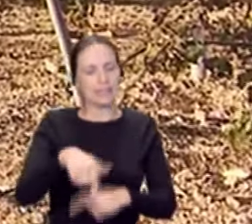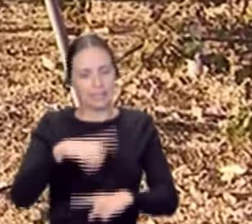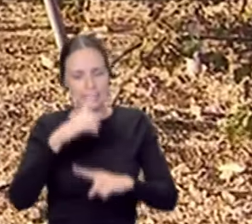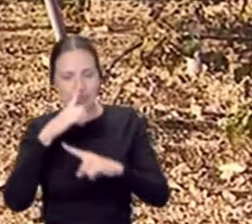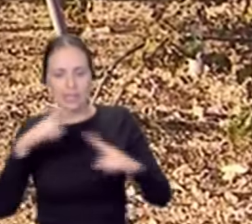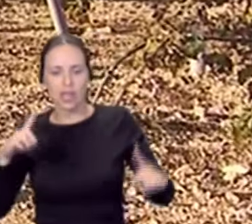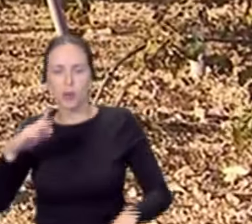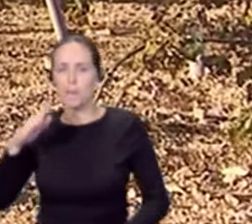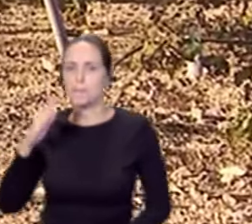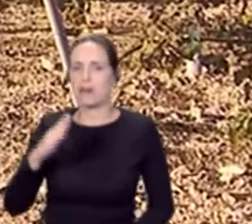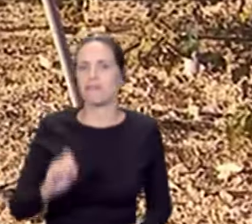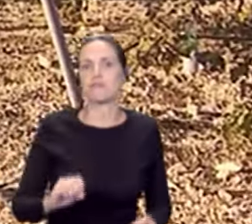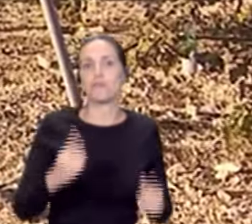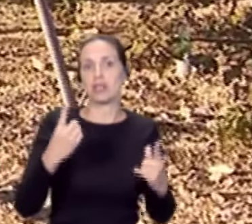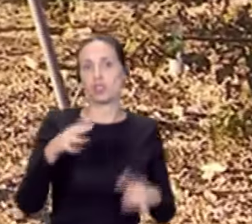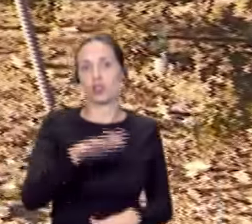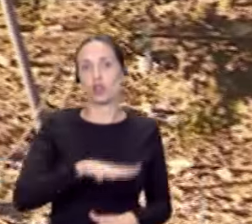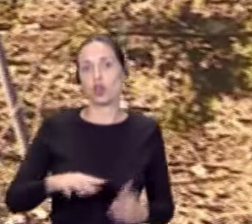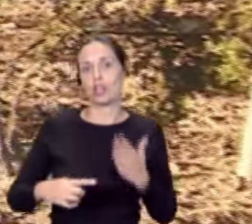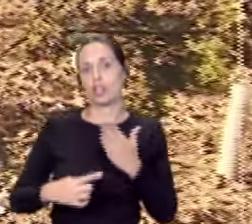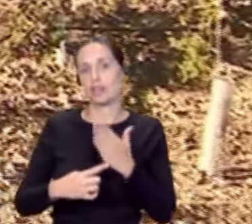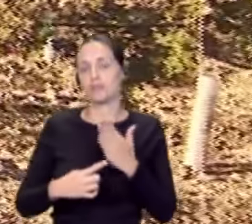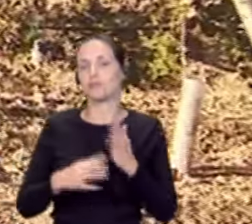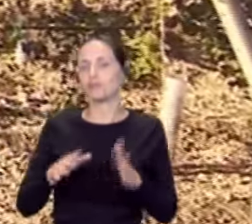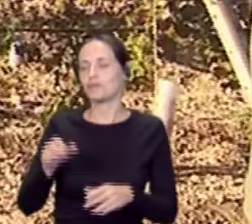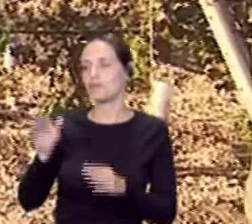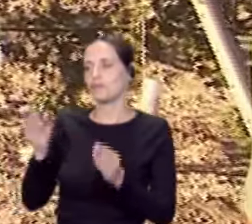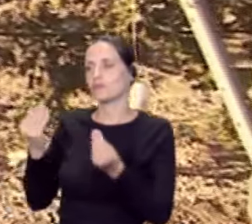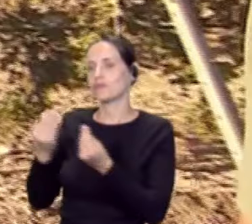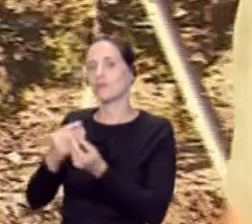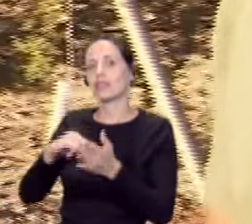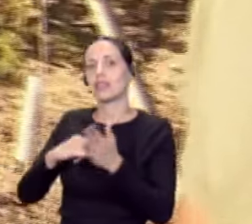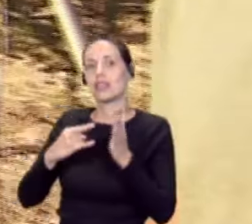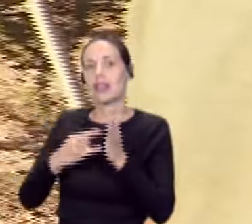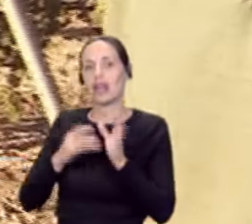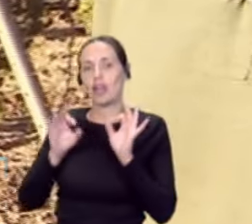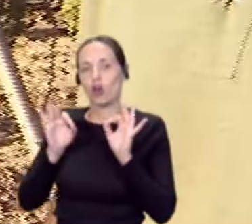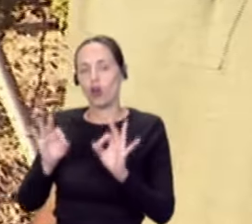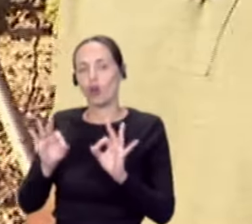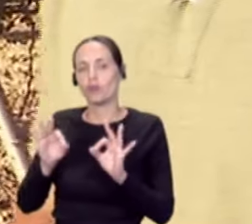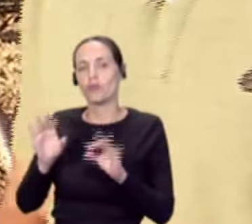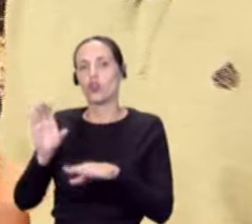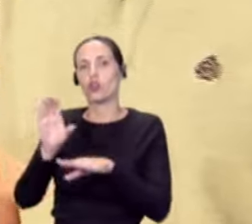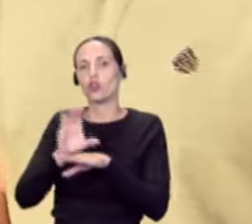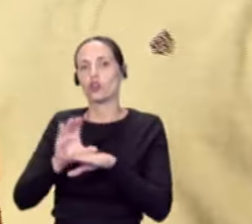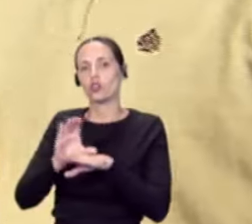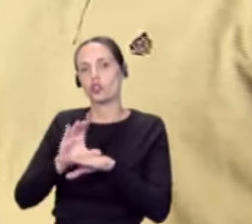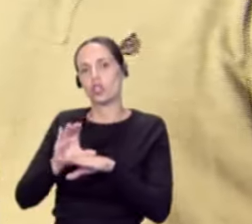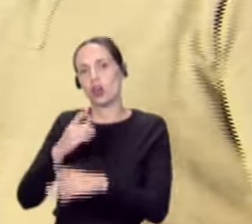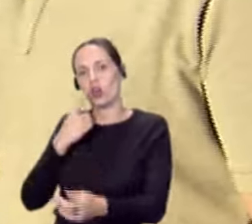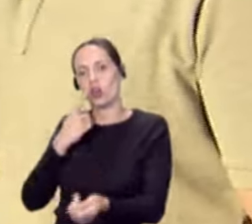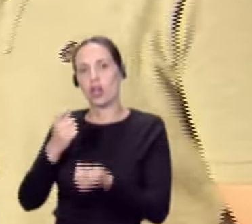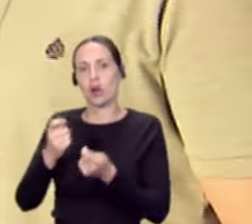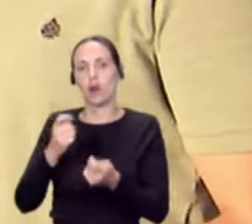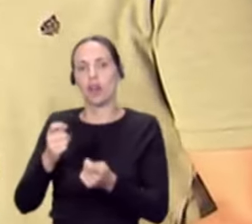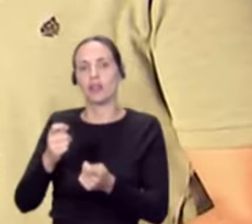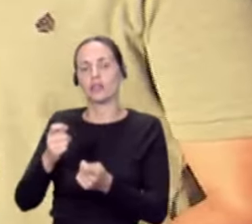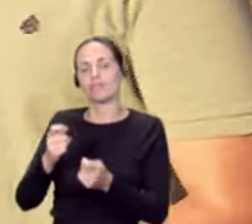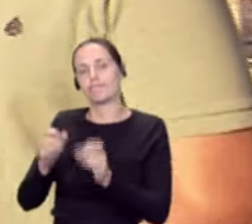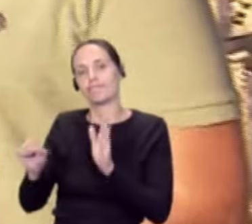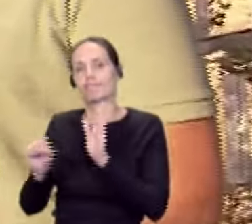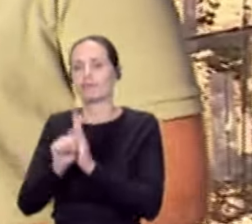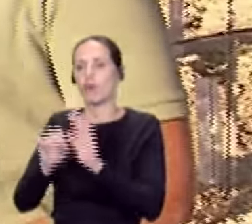los cultivos en Tenerife. Estamos con Ayos Esteves, que es técnico del el Consejo Regulador de Denominación de Origen Protegida de